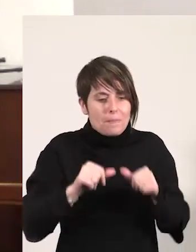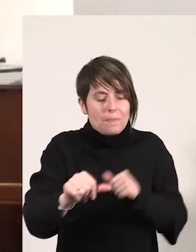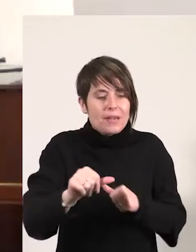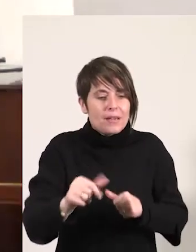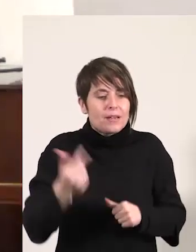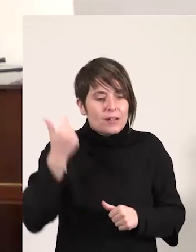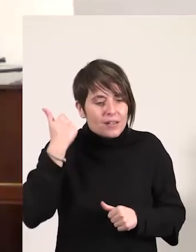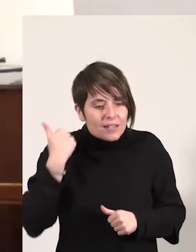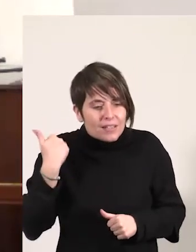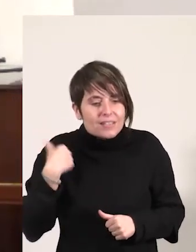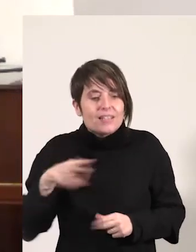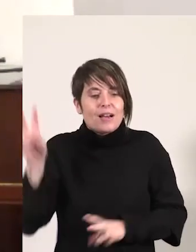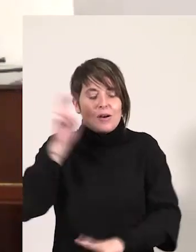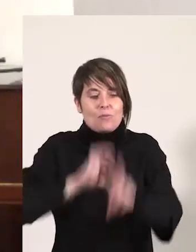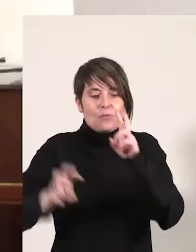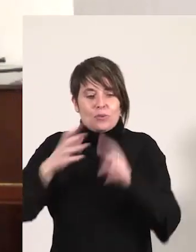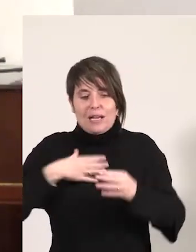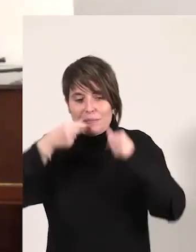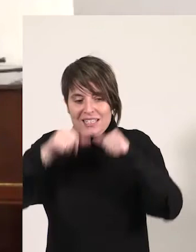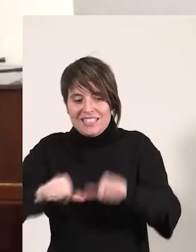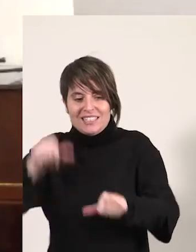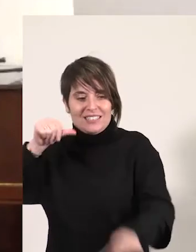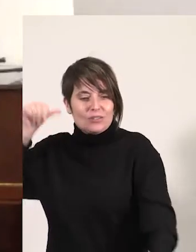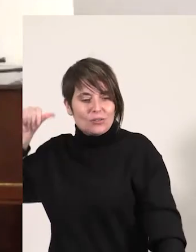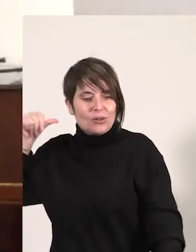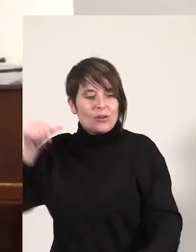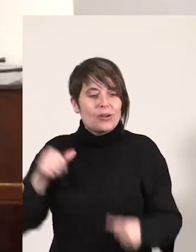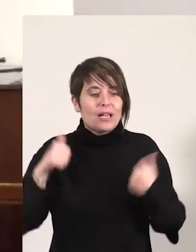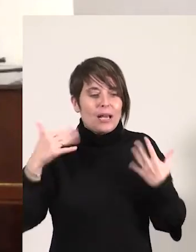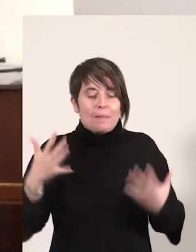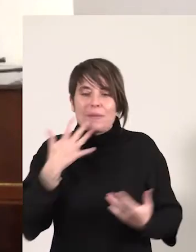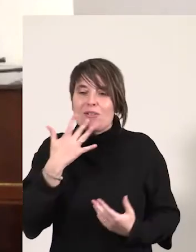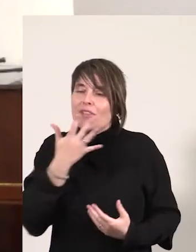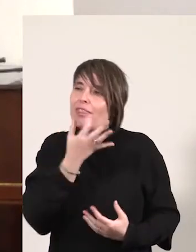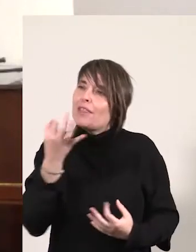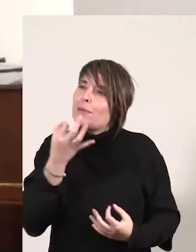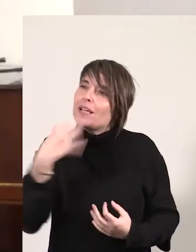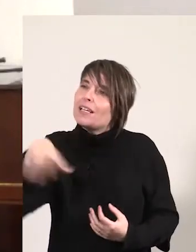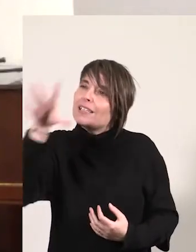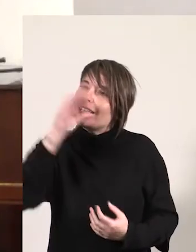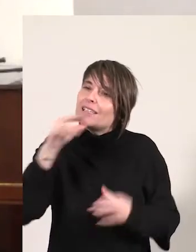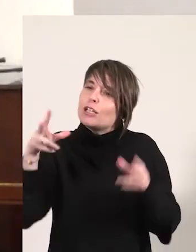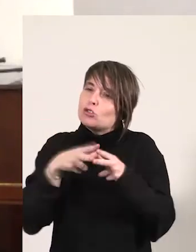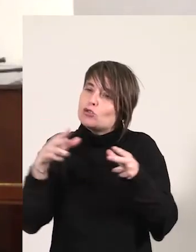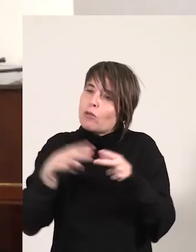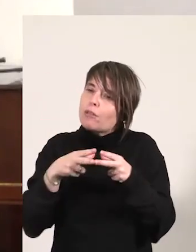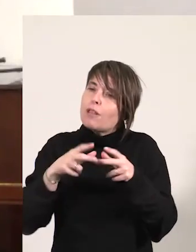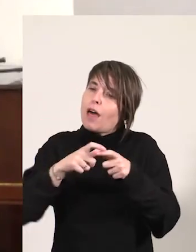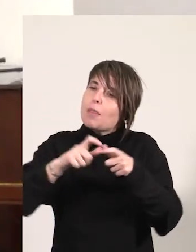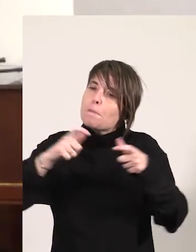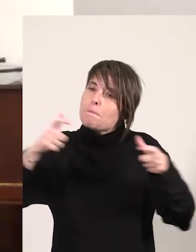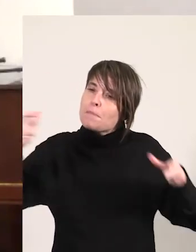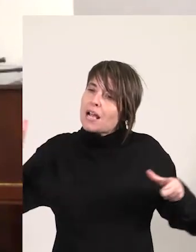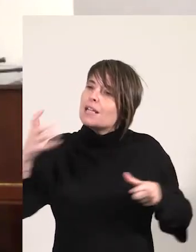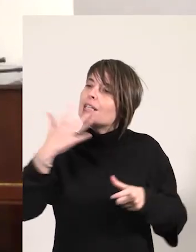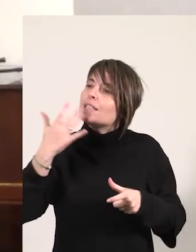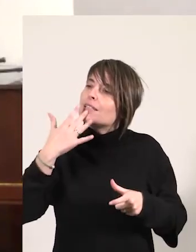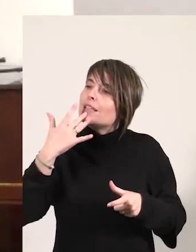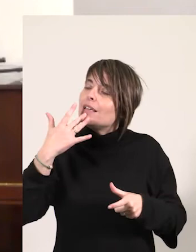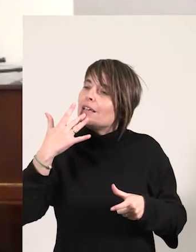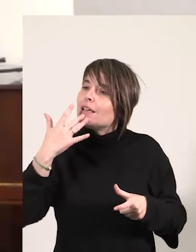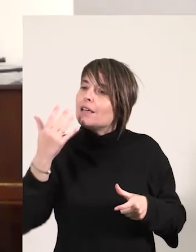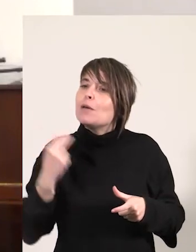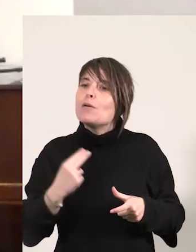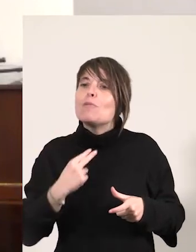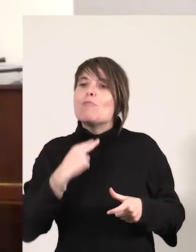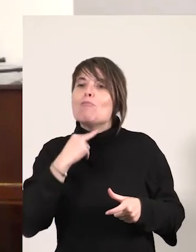hijos, pero yo ya me he encargado de buscar mi propia historia, ¿no? Pero entender que la sociedad